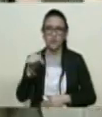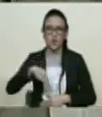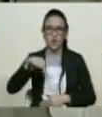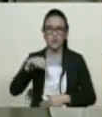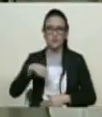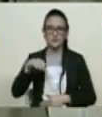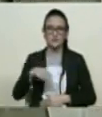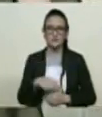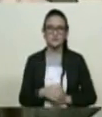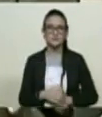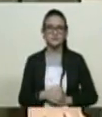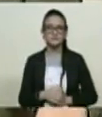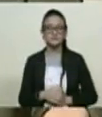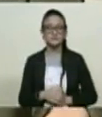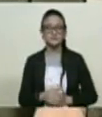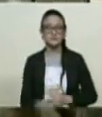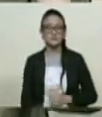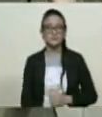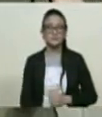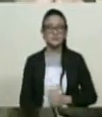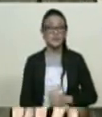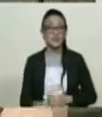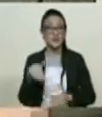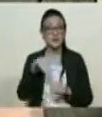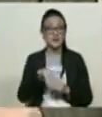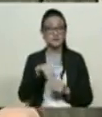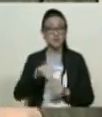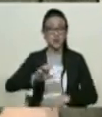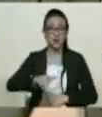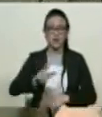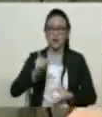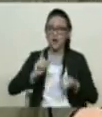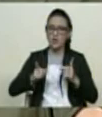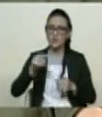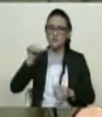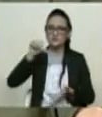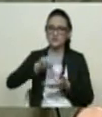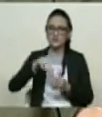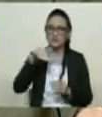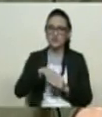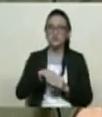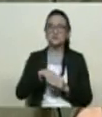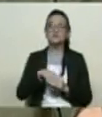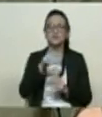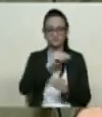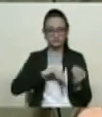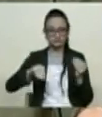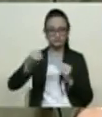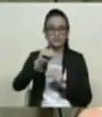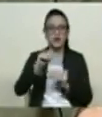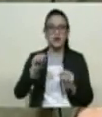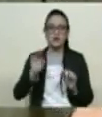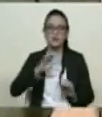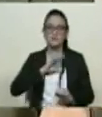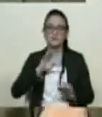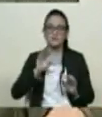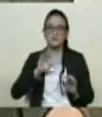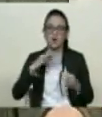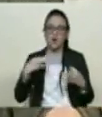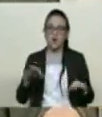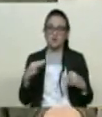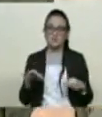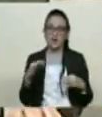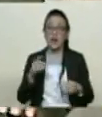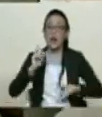Para la elección regional, algunos de esos centros de votación volvieron a su lugar de origen, algunos